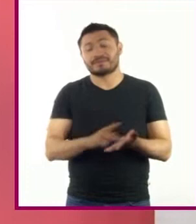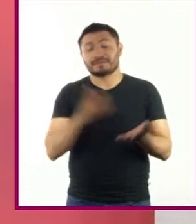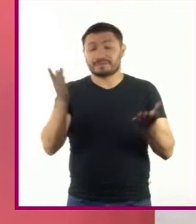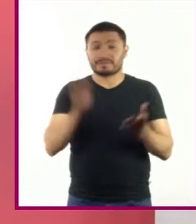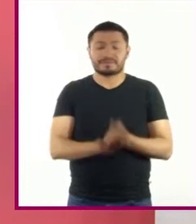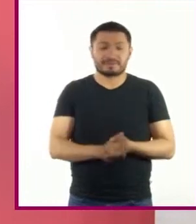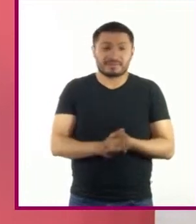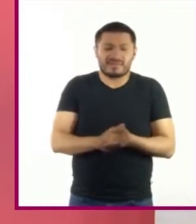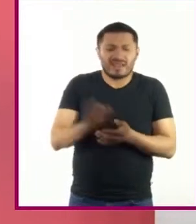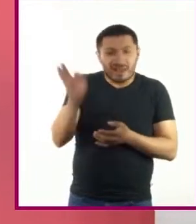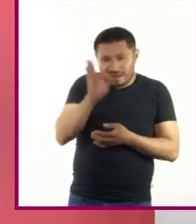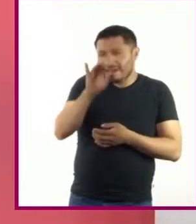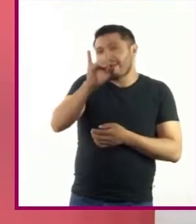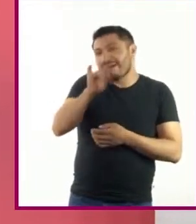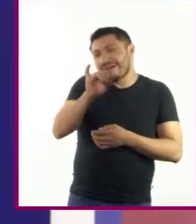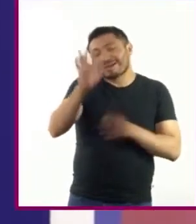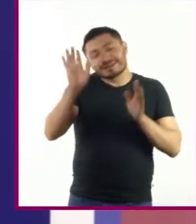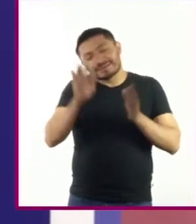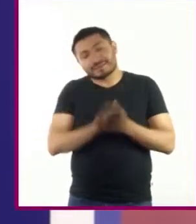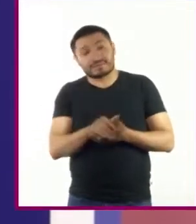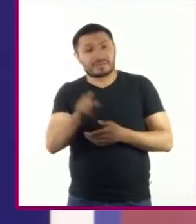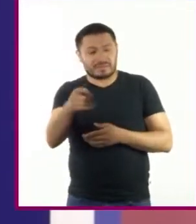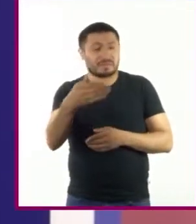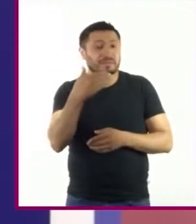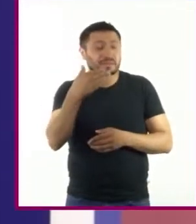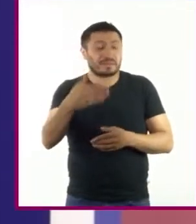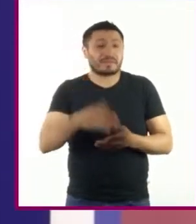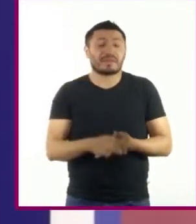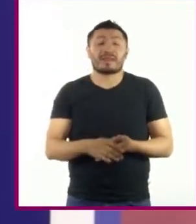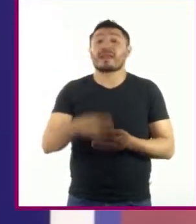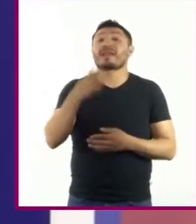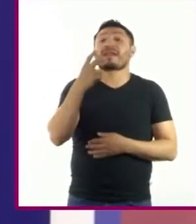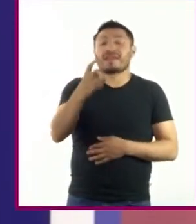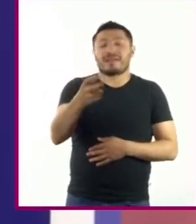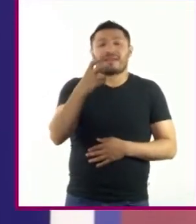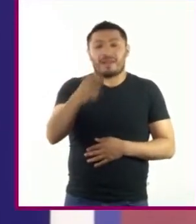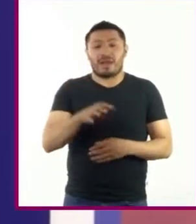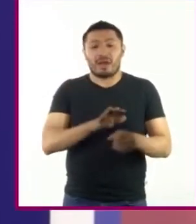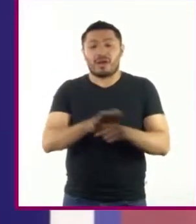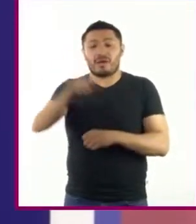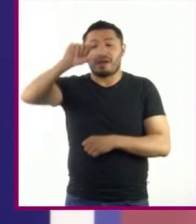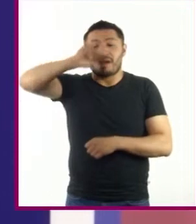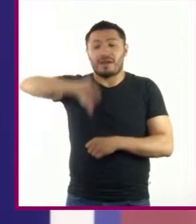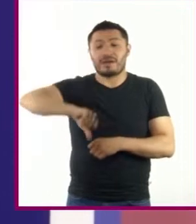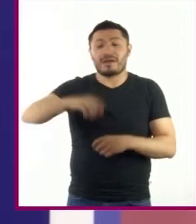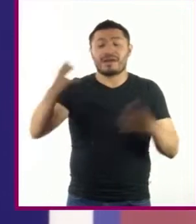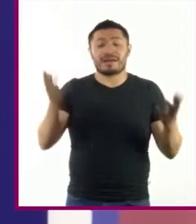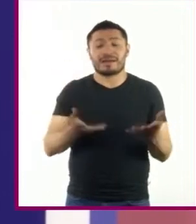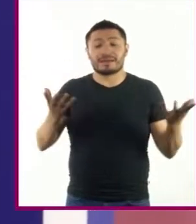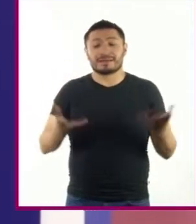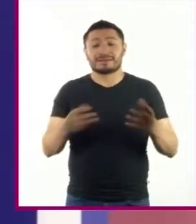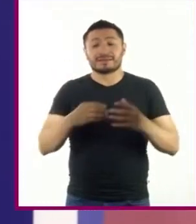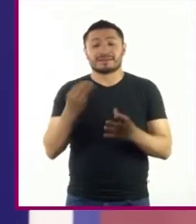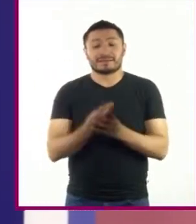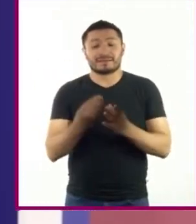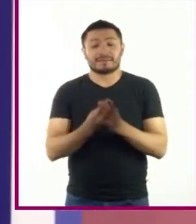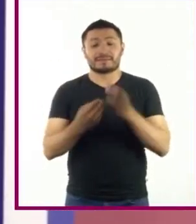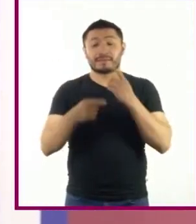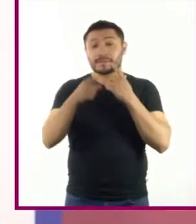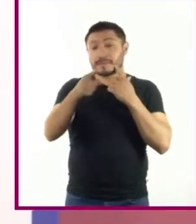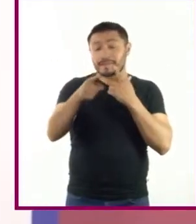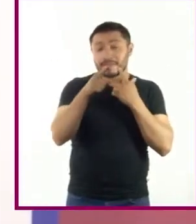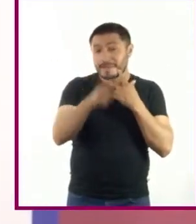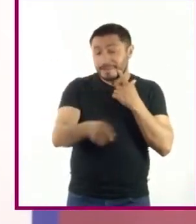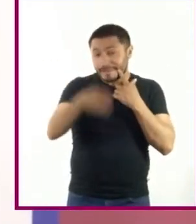Supongo que sí, ¿verdad? Supones bien. Y precisamente lo que vamos a desarrollar durante esta sesión te va a ayudar